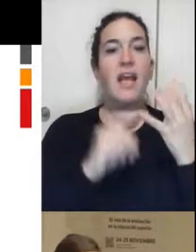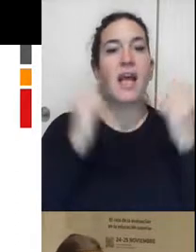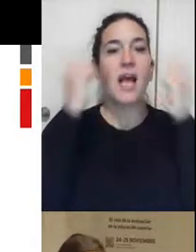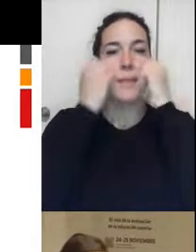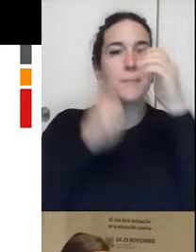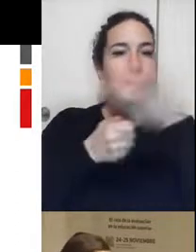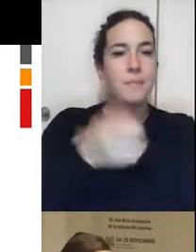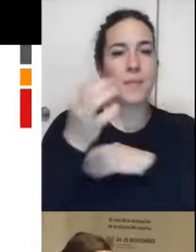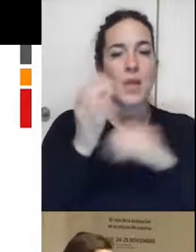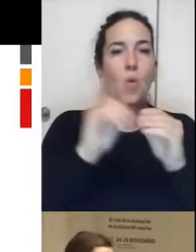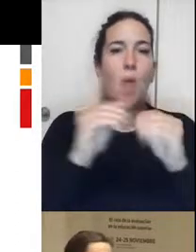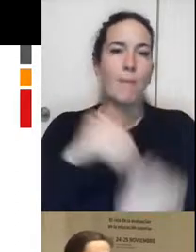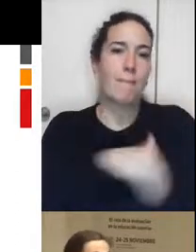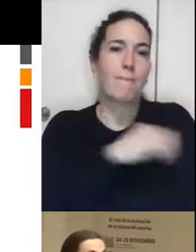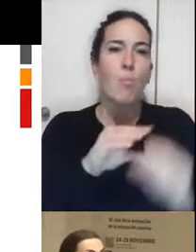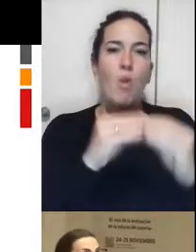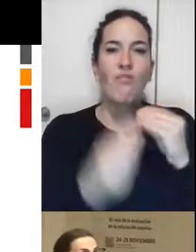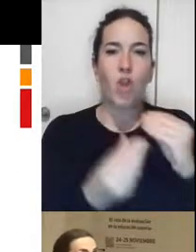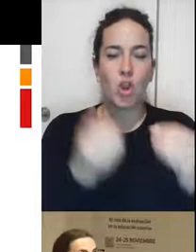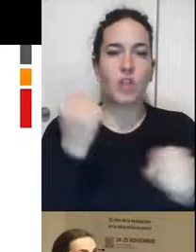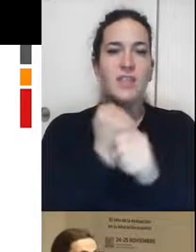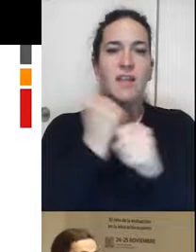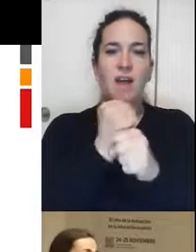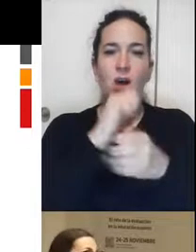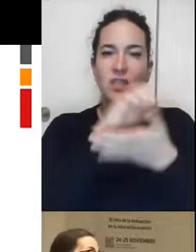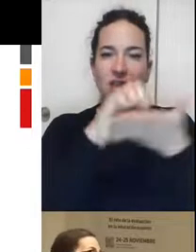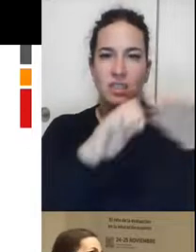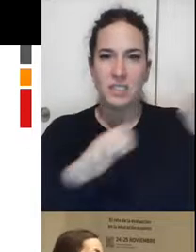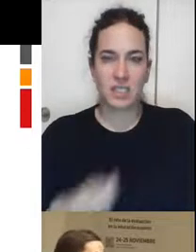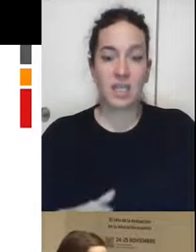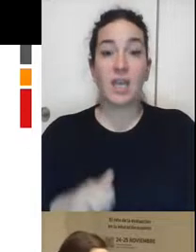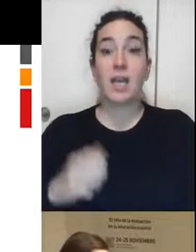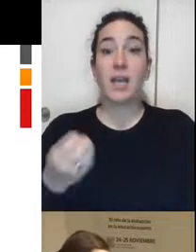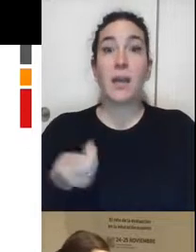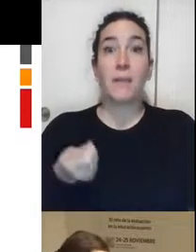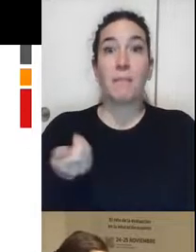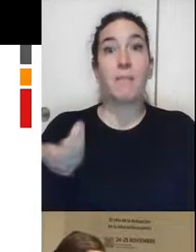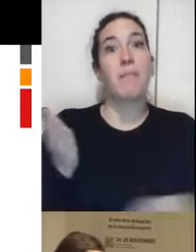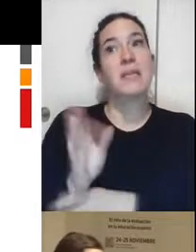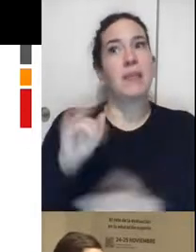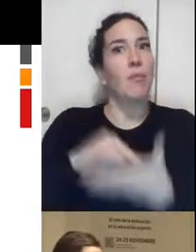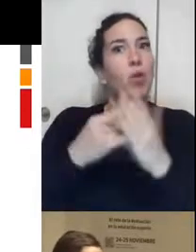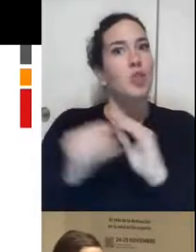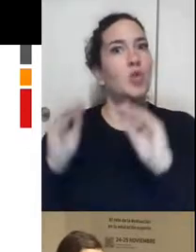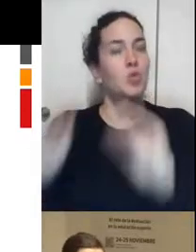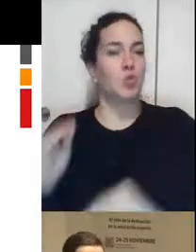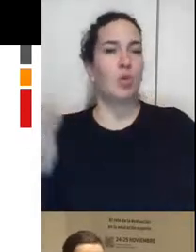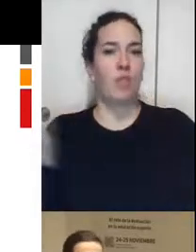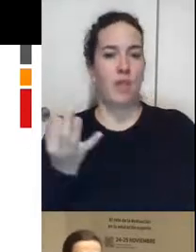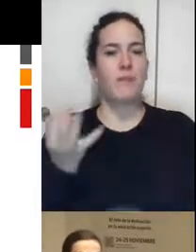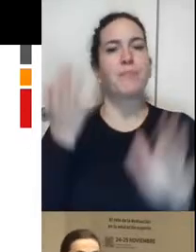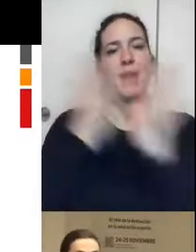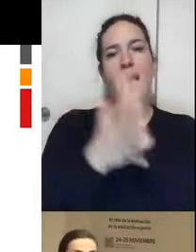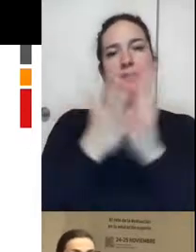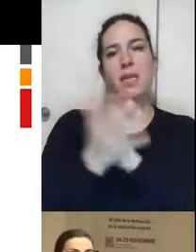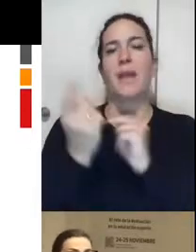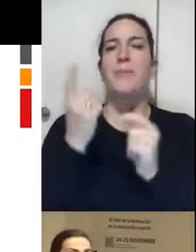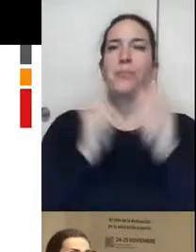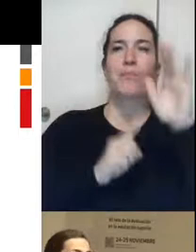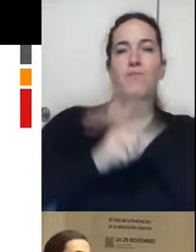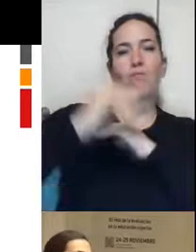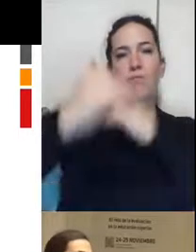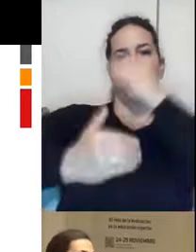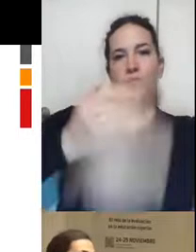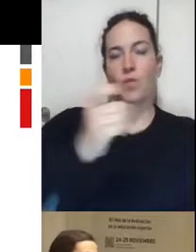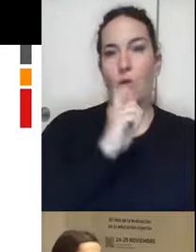un portfolio con un trabajo escrito en el que tenían que presentarnos su proyecto, ¿no? Explicar el proceso de desarrollo. Aquí